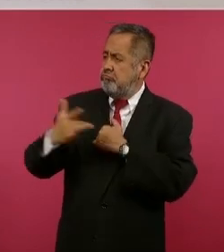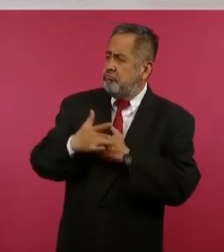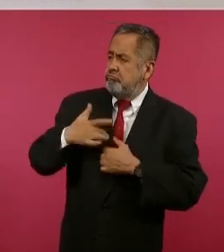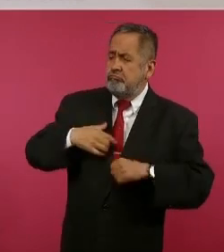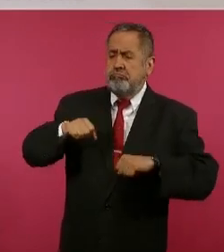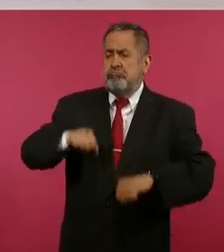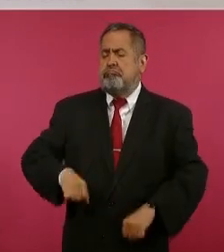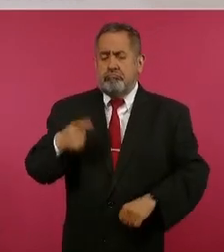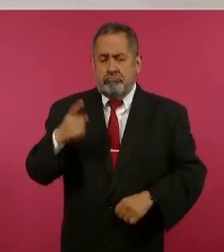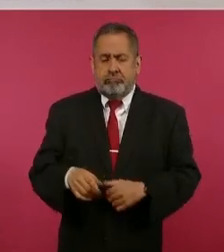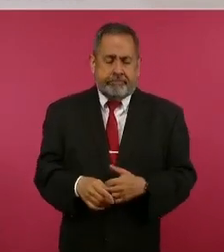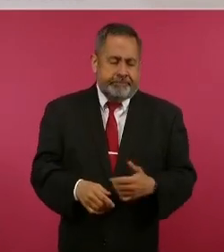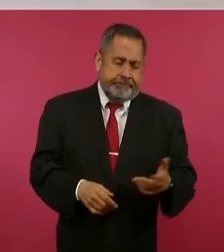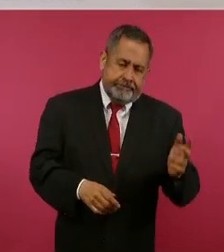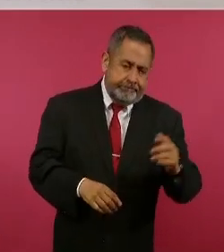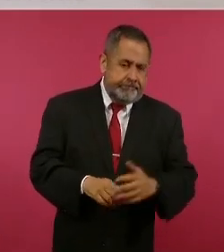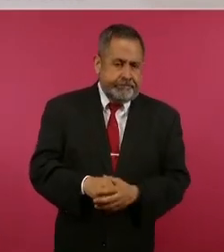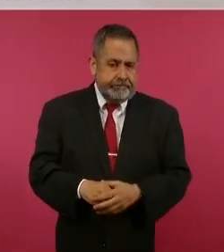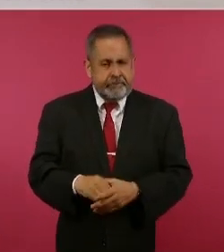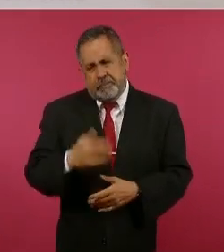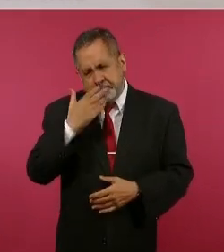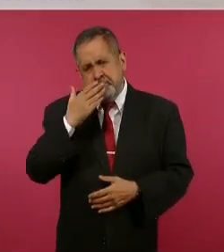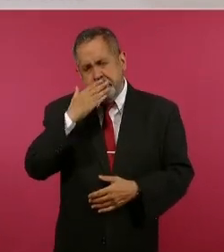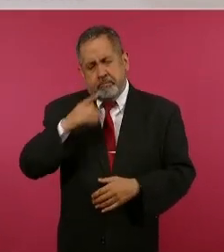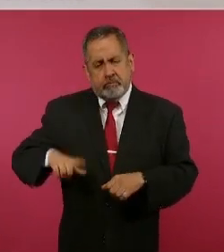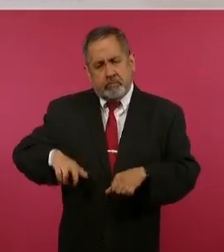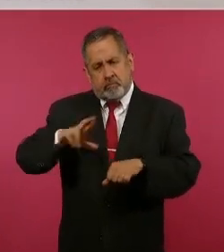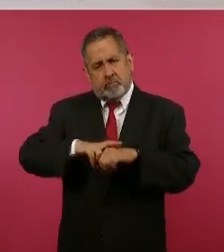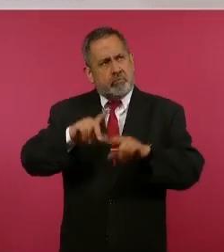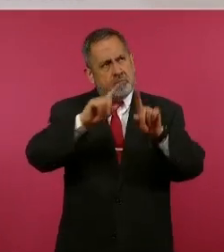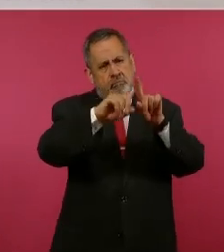Por eso está bien que los gobernadores